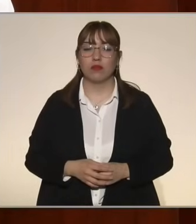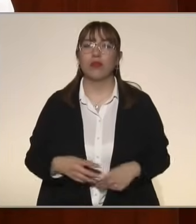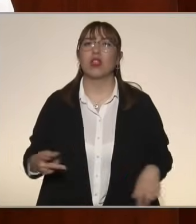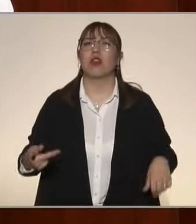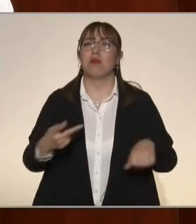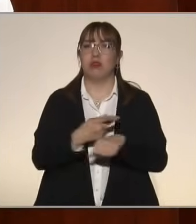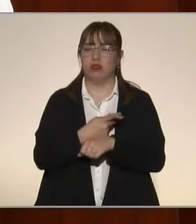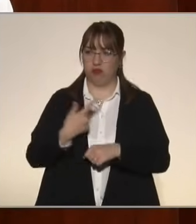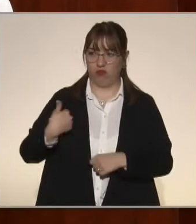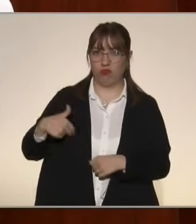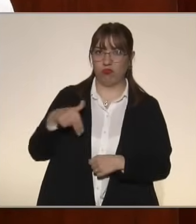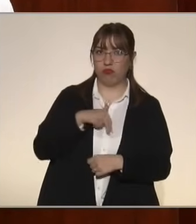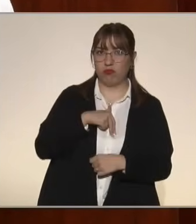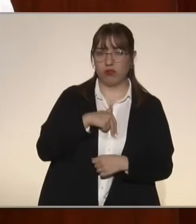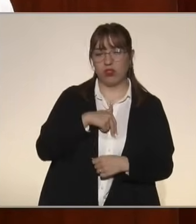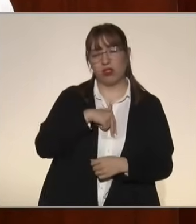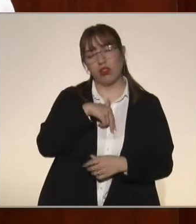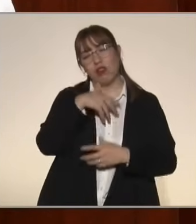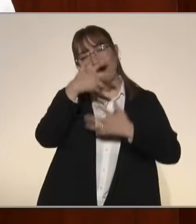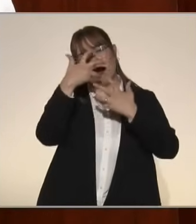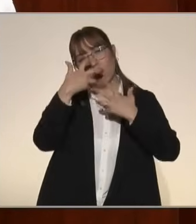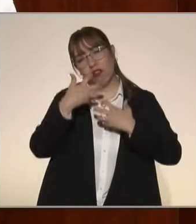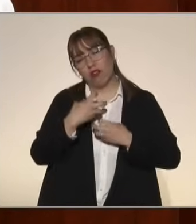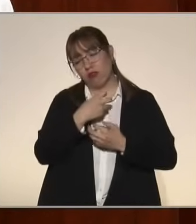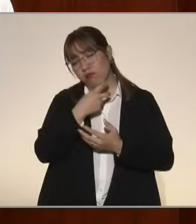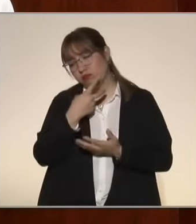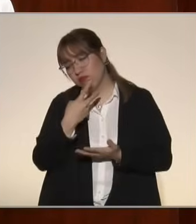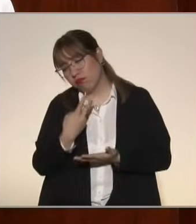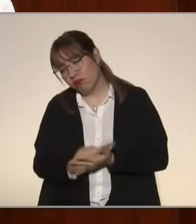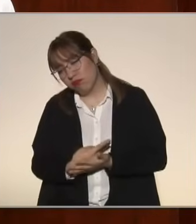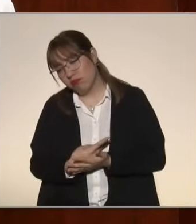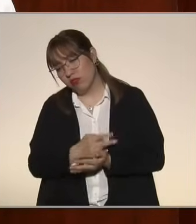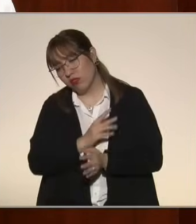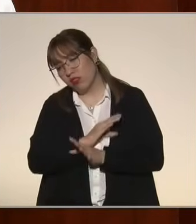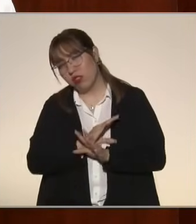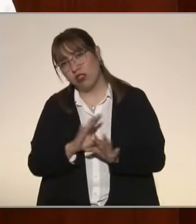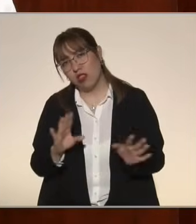tiramos? Como familia, ¿qué decidimos hacer?